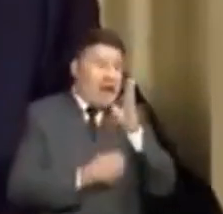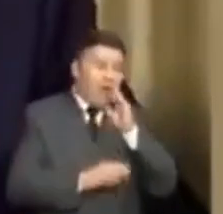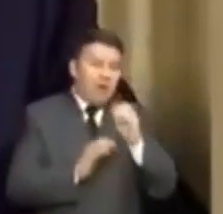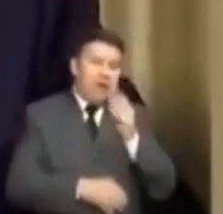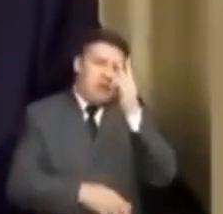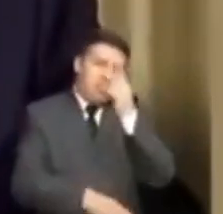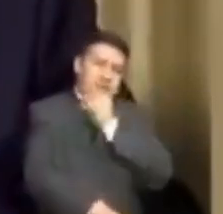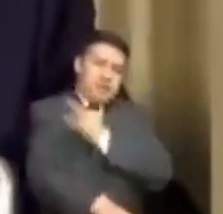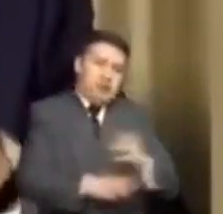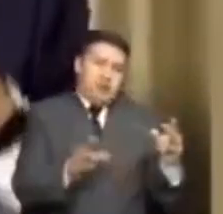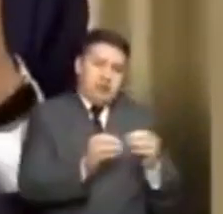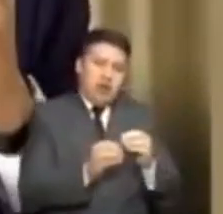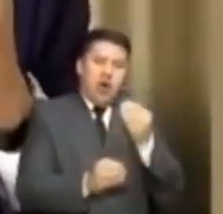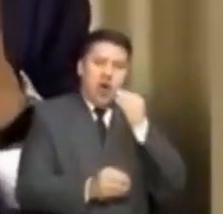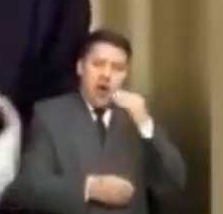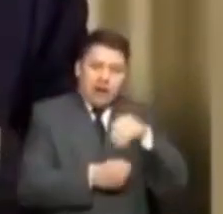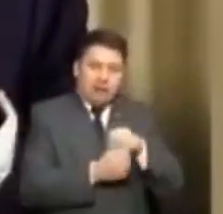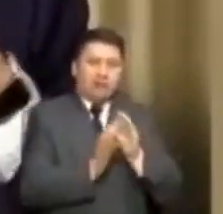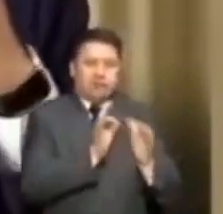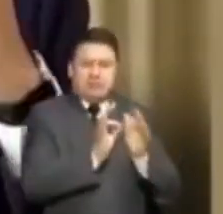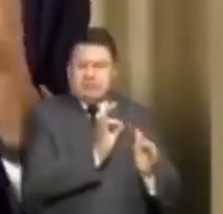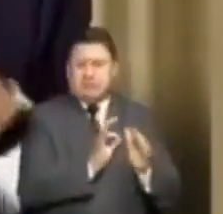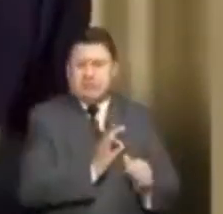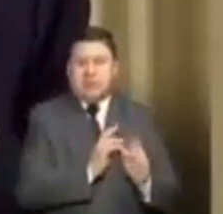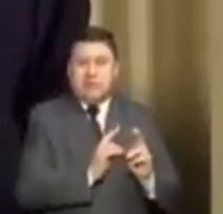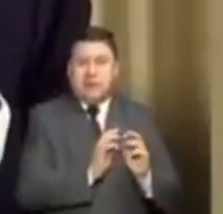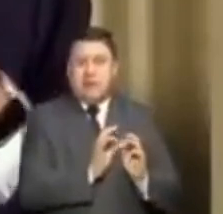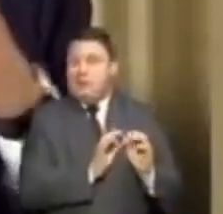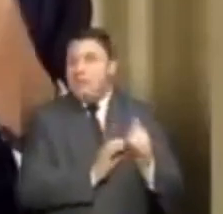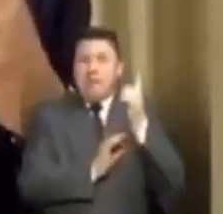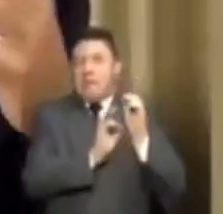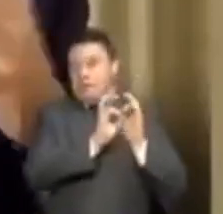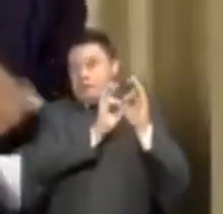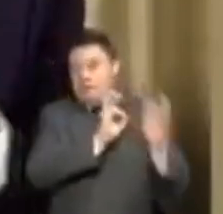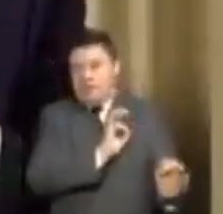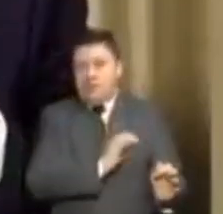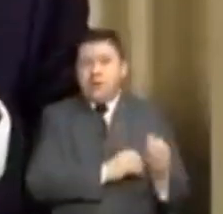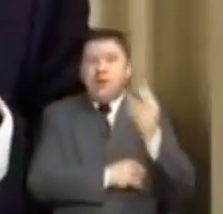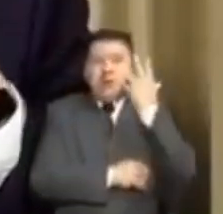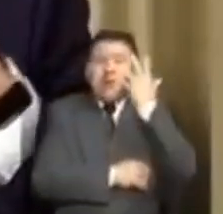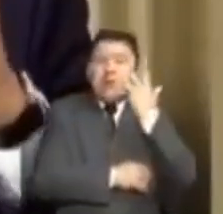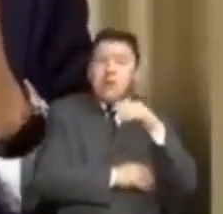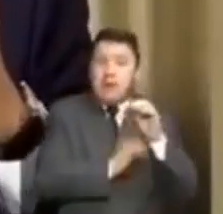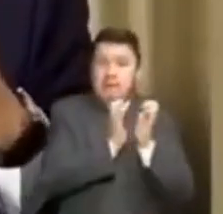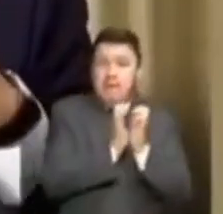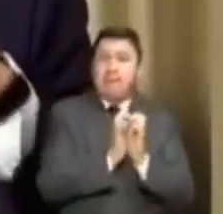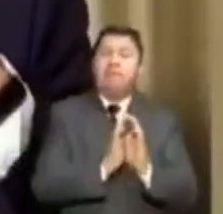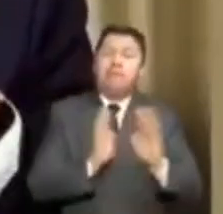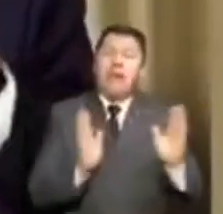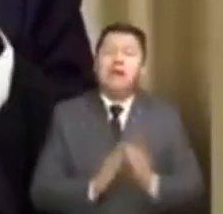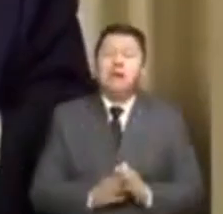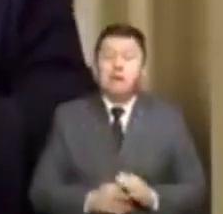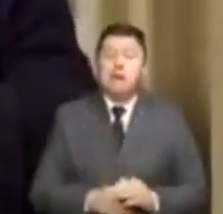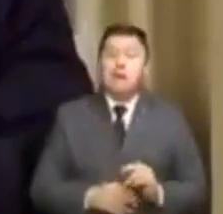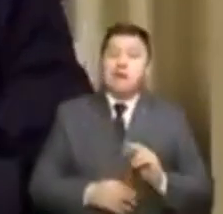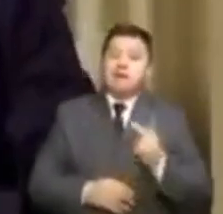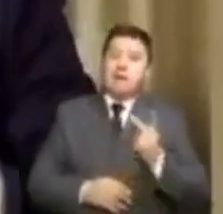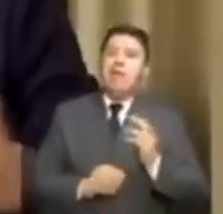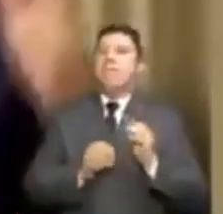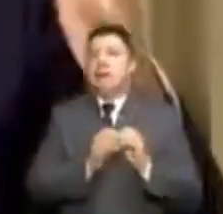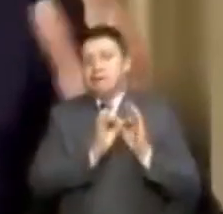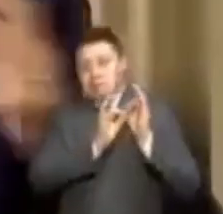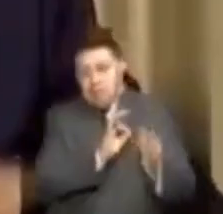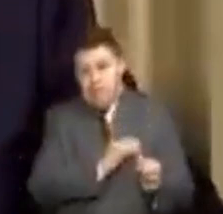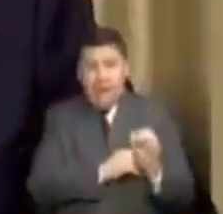a 3 millones de hogares. Con eso complementaremos el primer giro, que esperamos hacerlo en los primeros días de mayo, y luego llegará un segundo